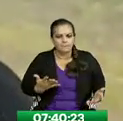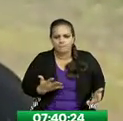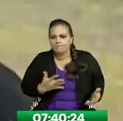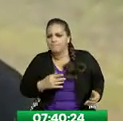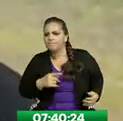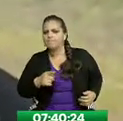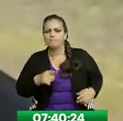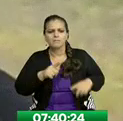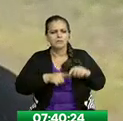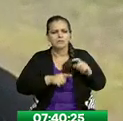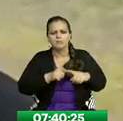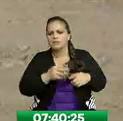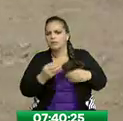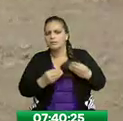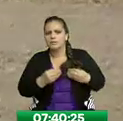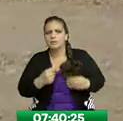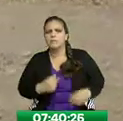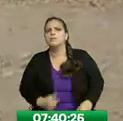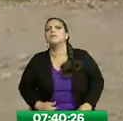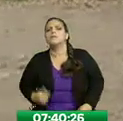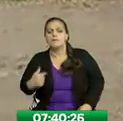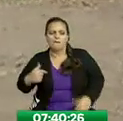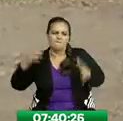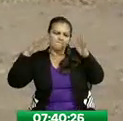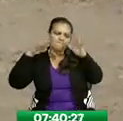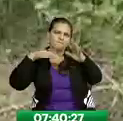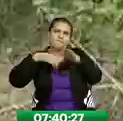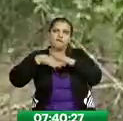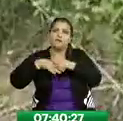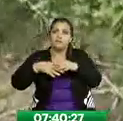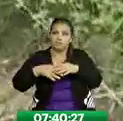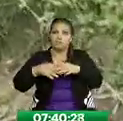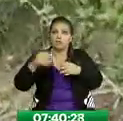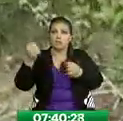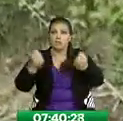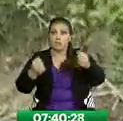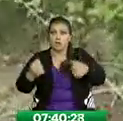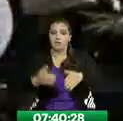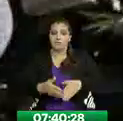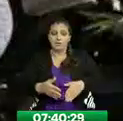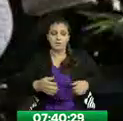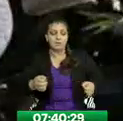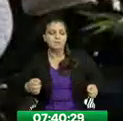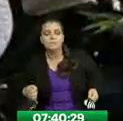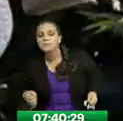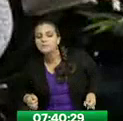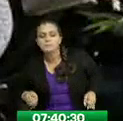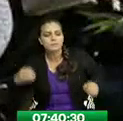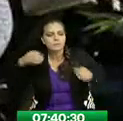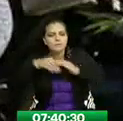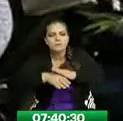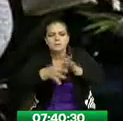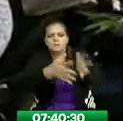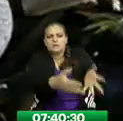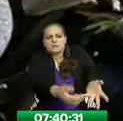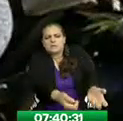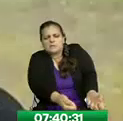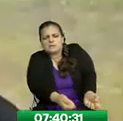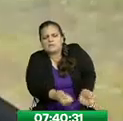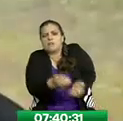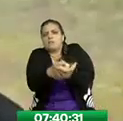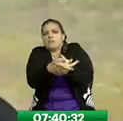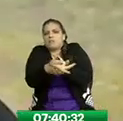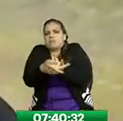otros y después le saqué a todos. Saqué a 4 y después a los otros me